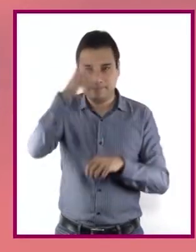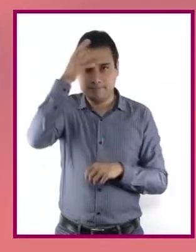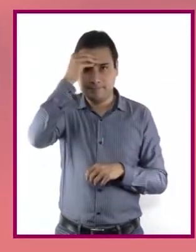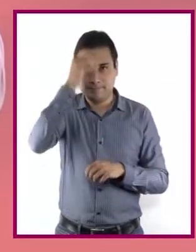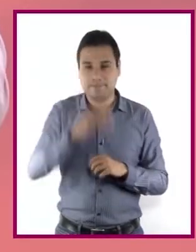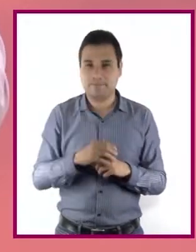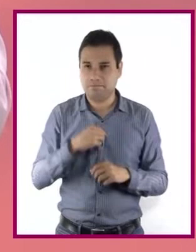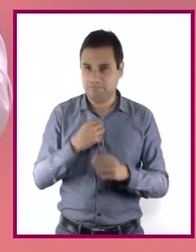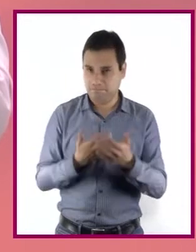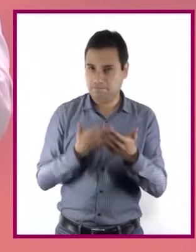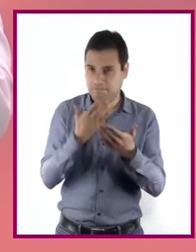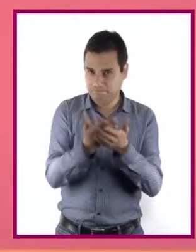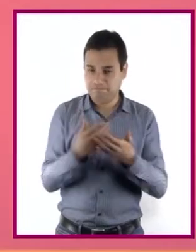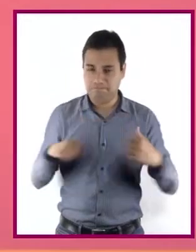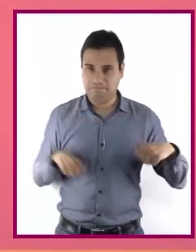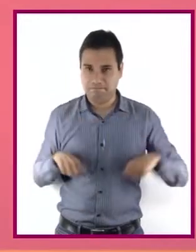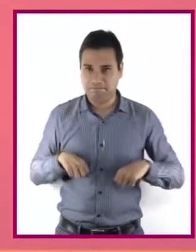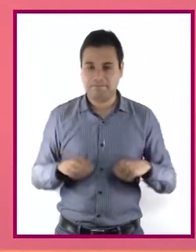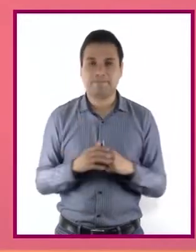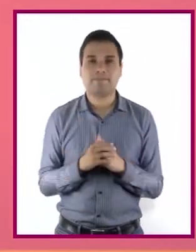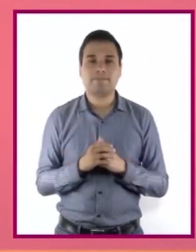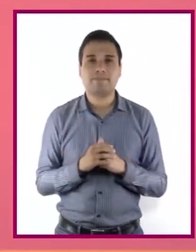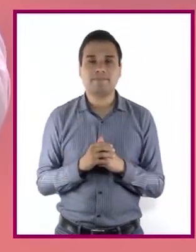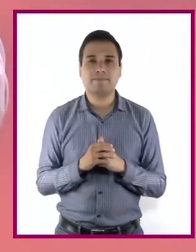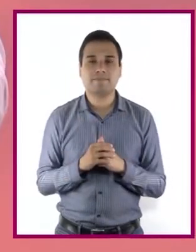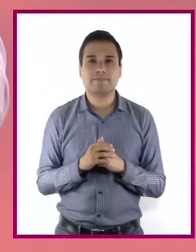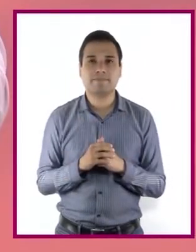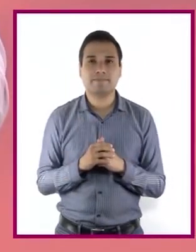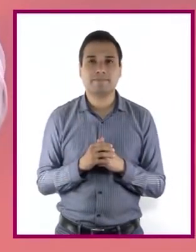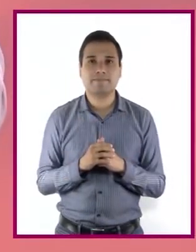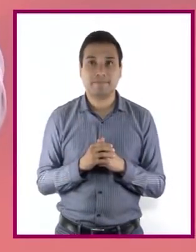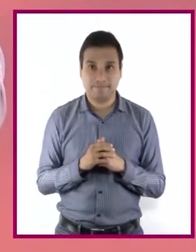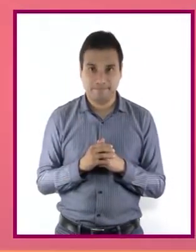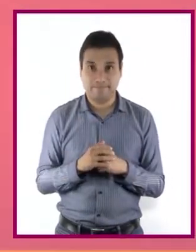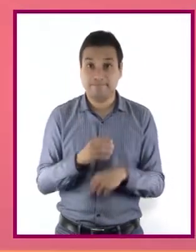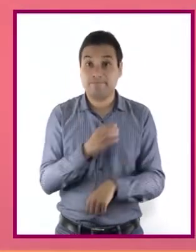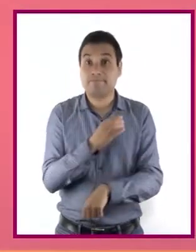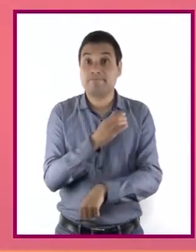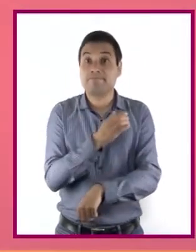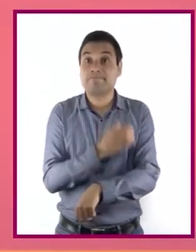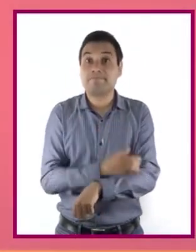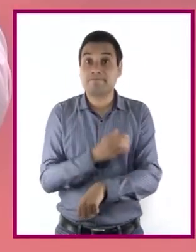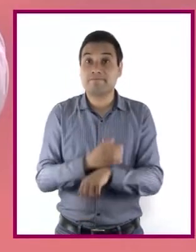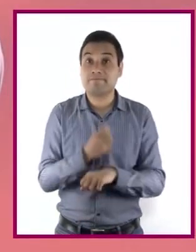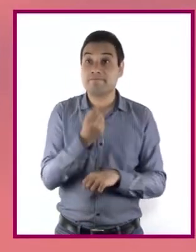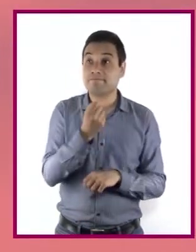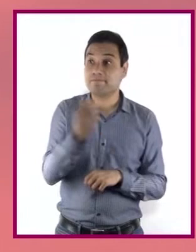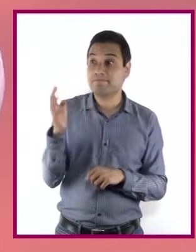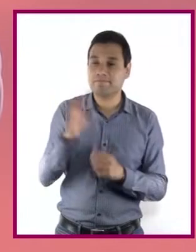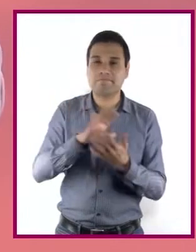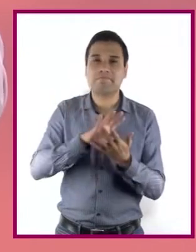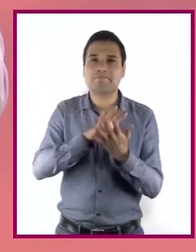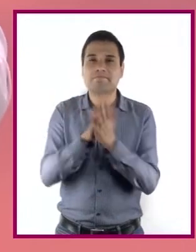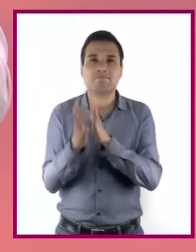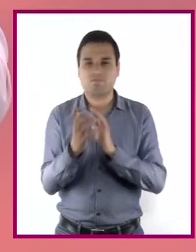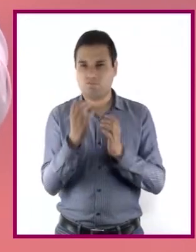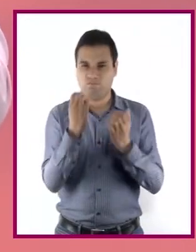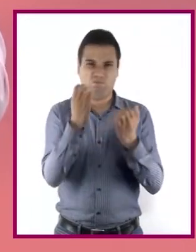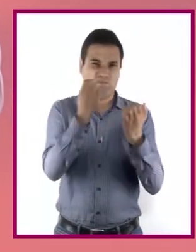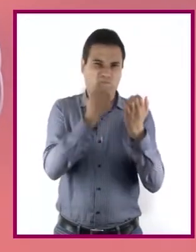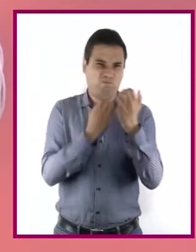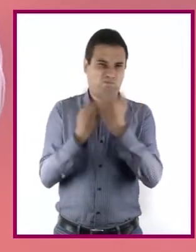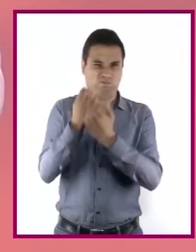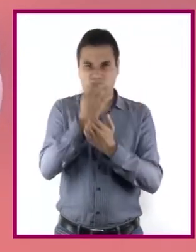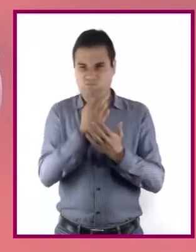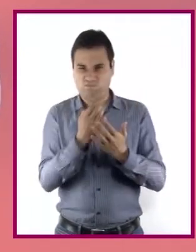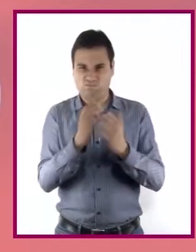les proponemos el siguiente reto. Vamos a convertir a sus compañeros en... Críticos literarios. Probablemente habrán escuchado hablar